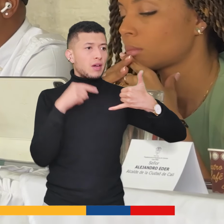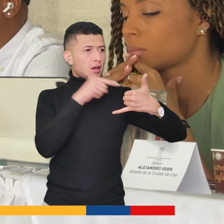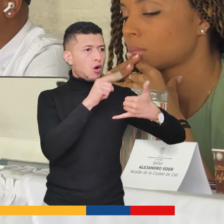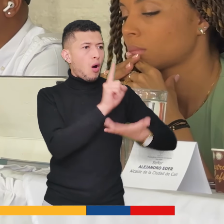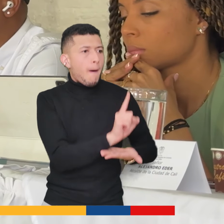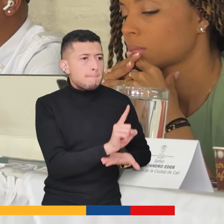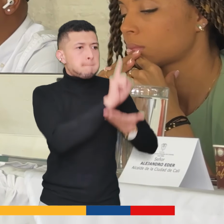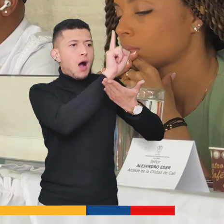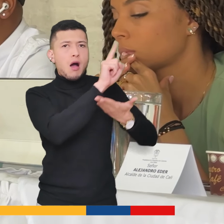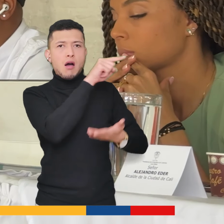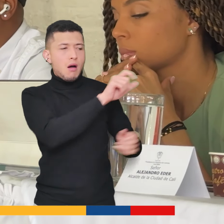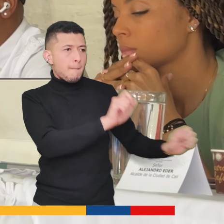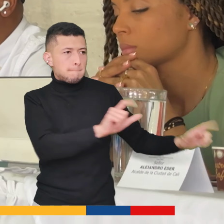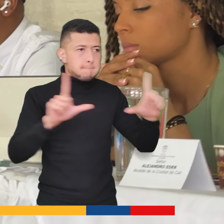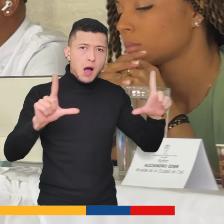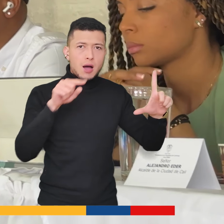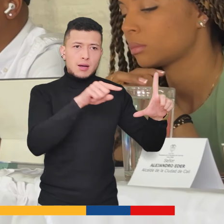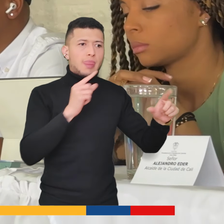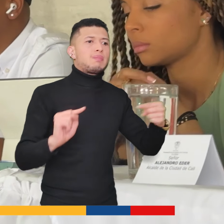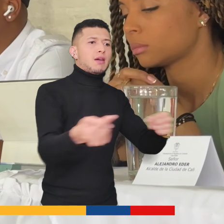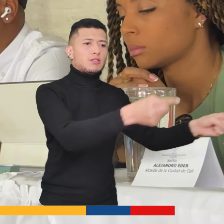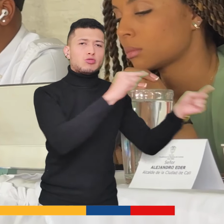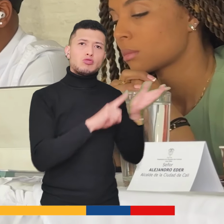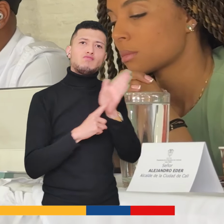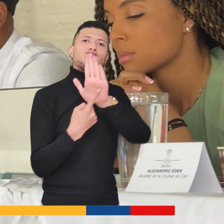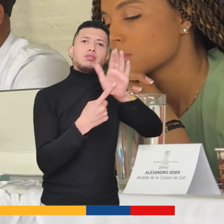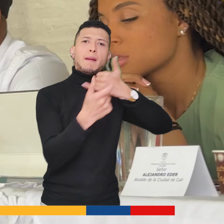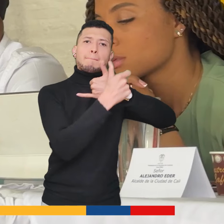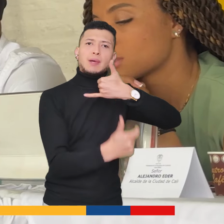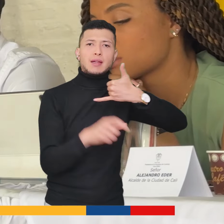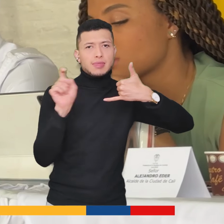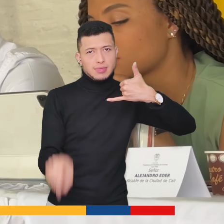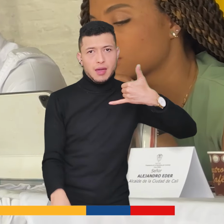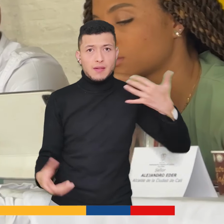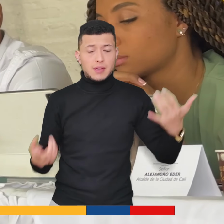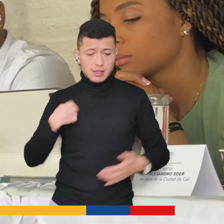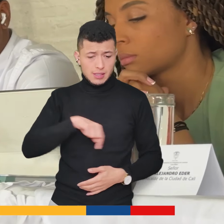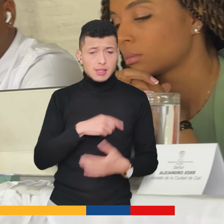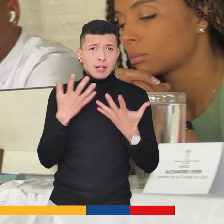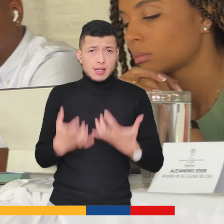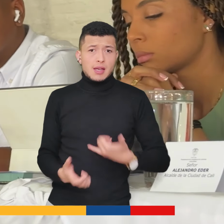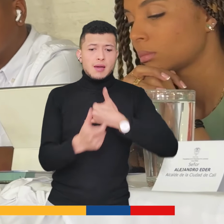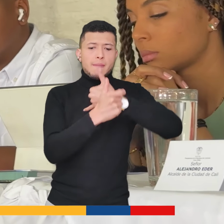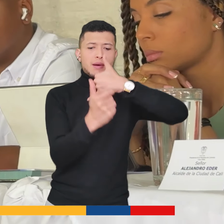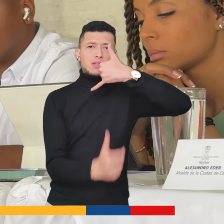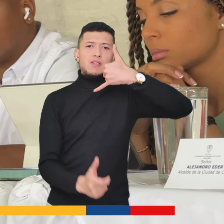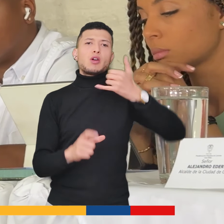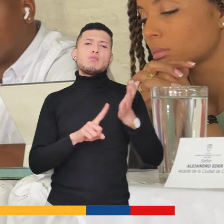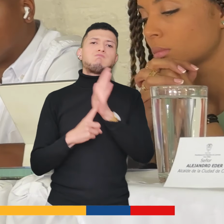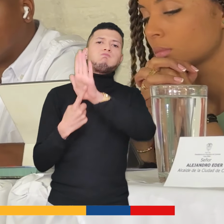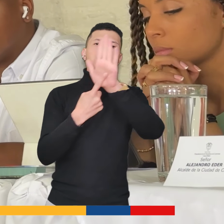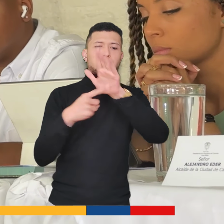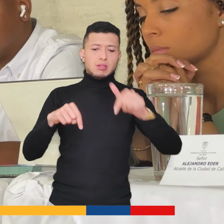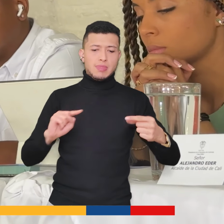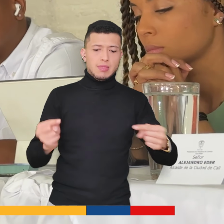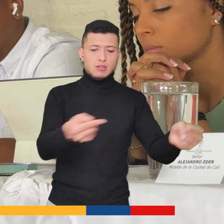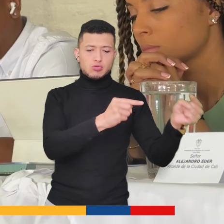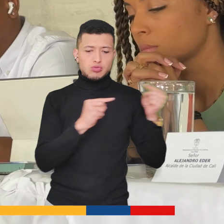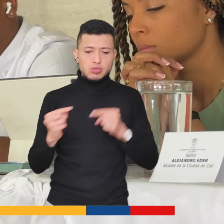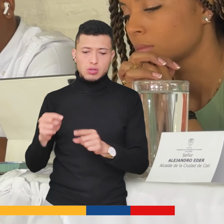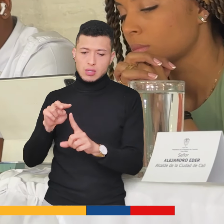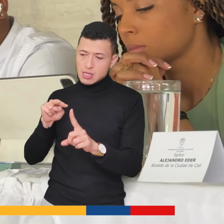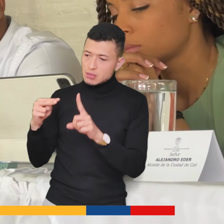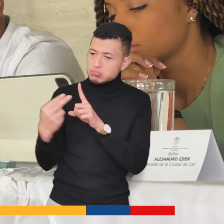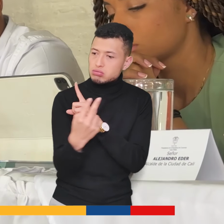de esa discusión. Queremos un Pacífico protagonista en esa discusión desde todos